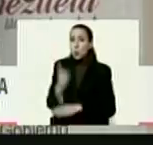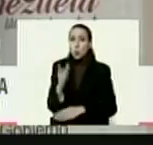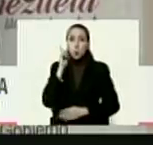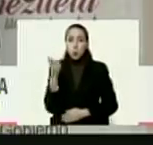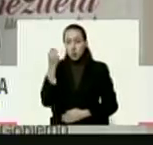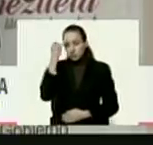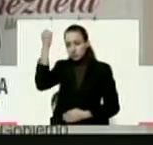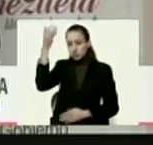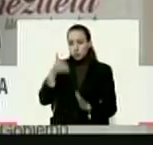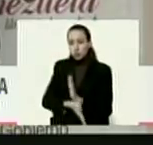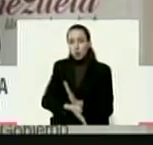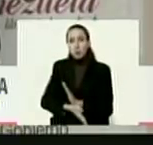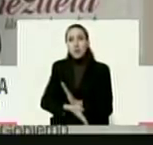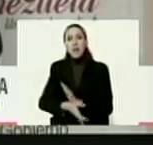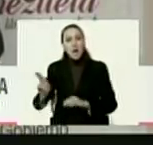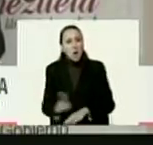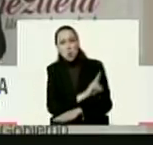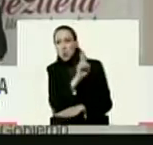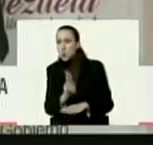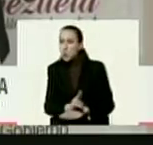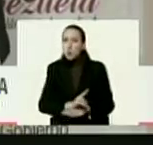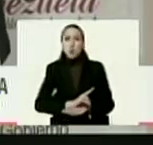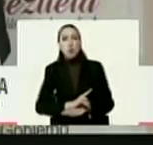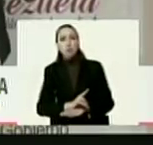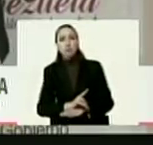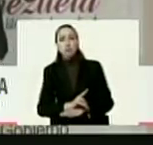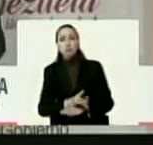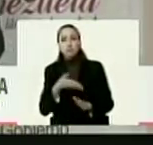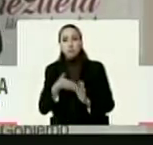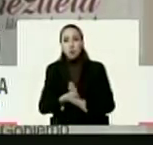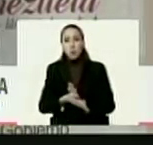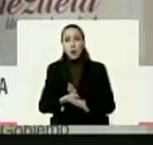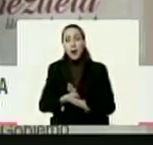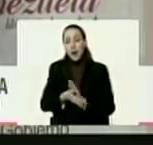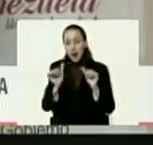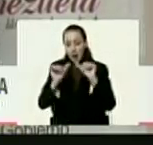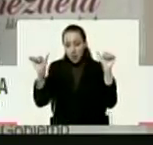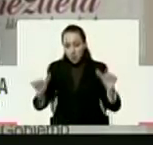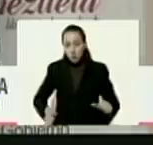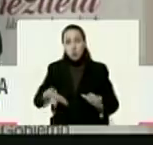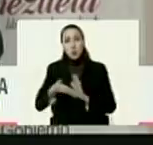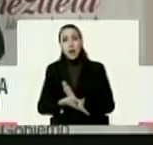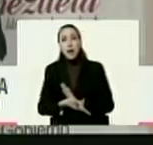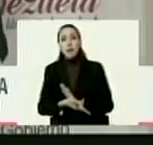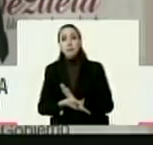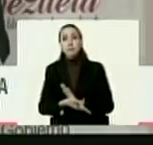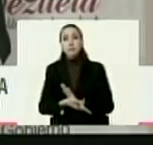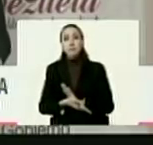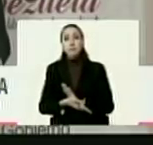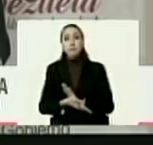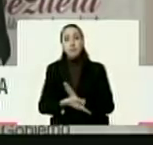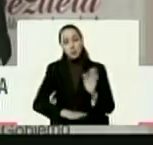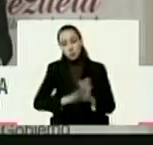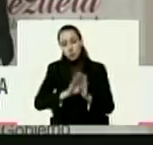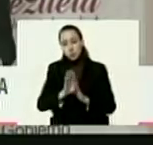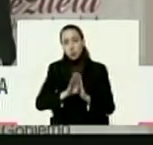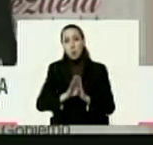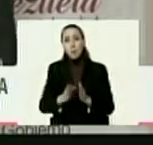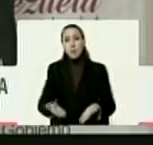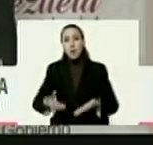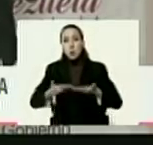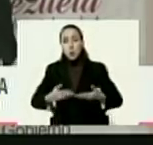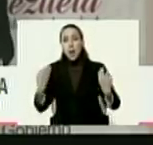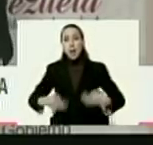ideología del consumismo irracional en el marco de procesos productivos que pauperizan la naturaleza".